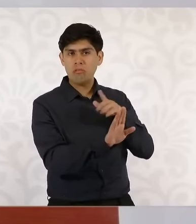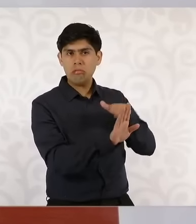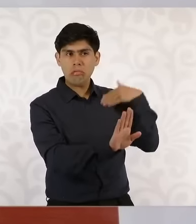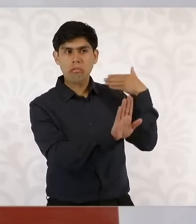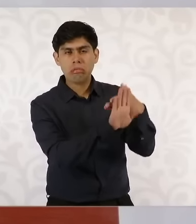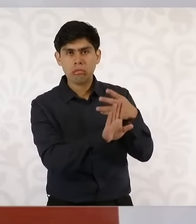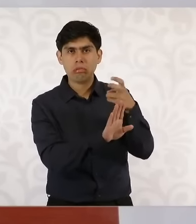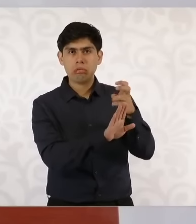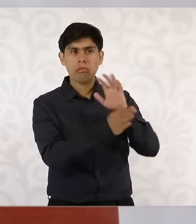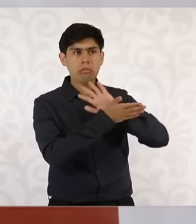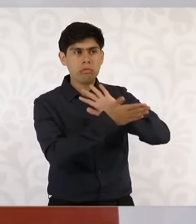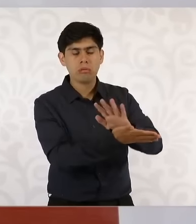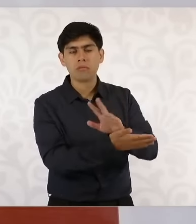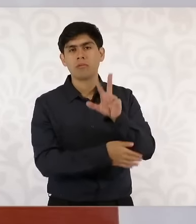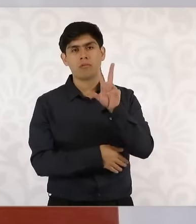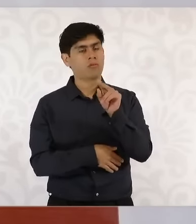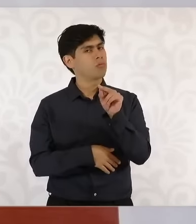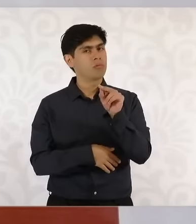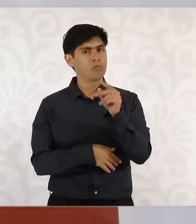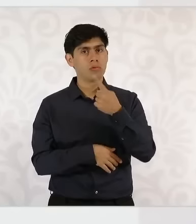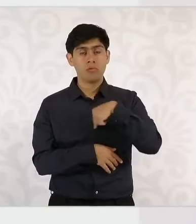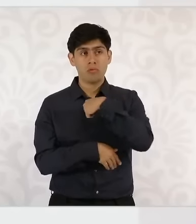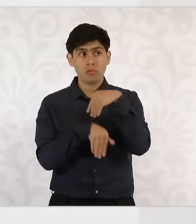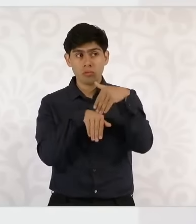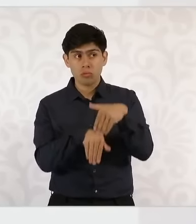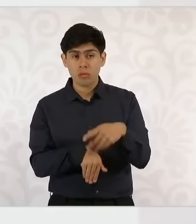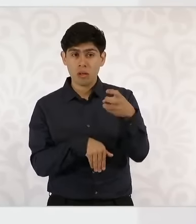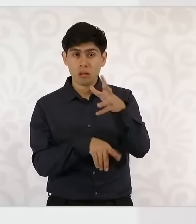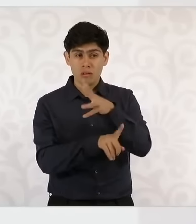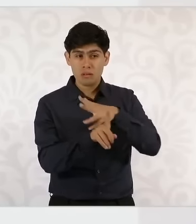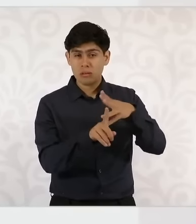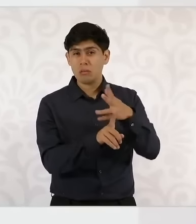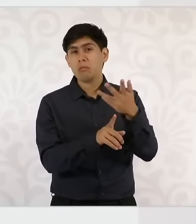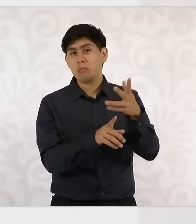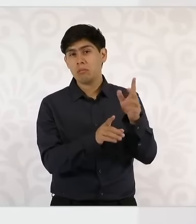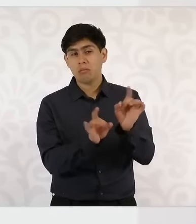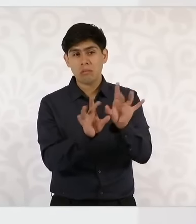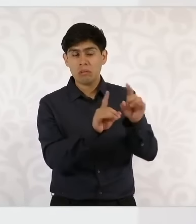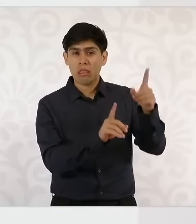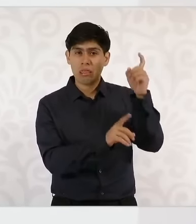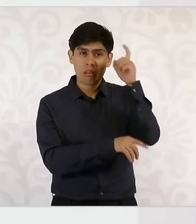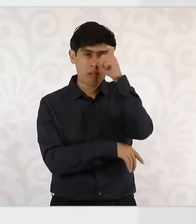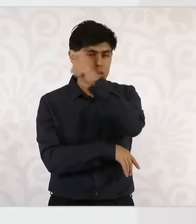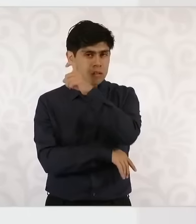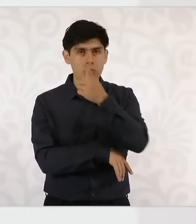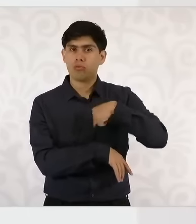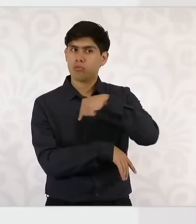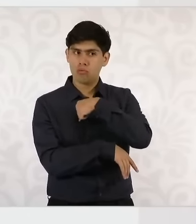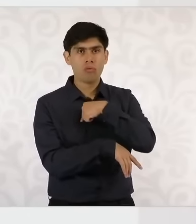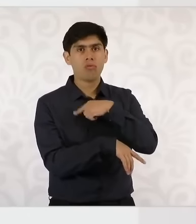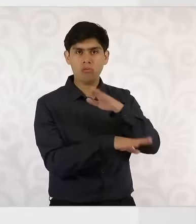provocación, por más compleja que sea la circunstancia, nosotros no